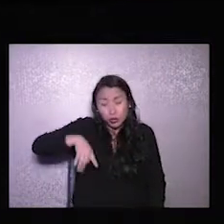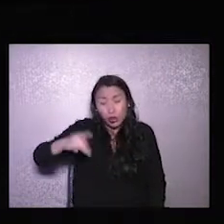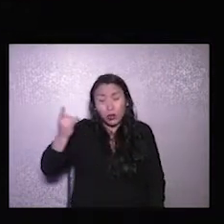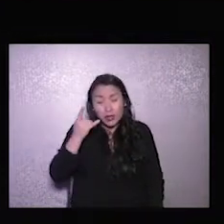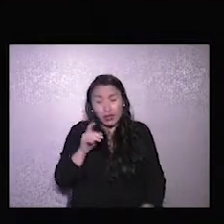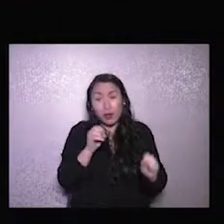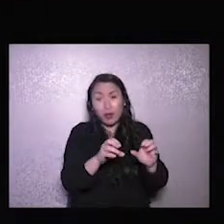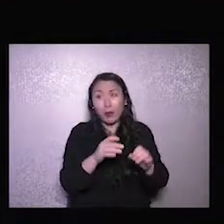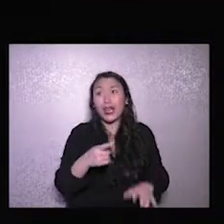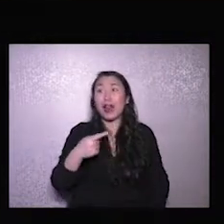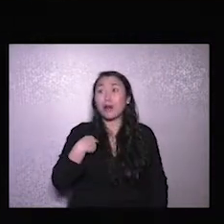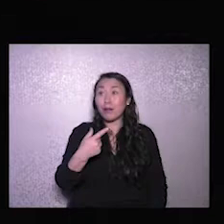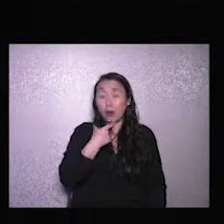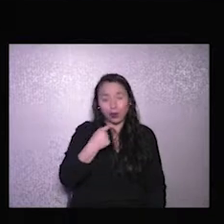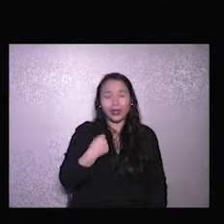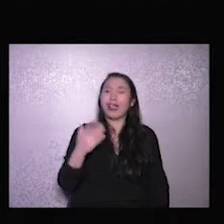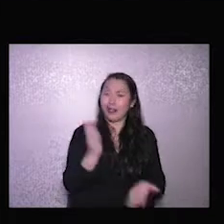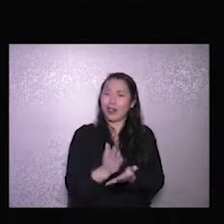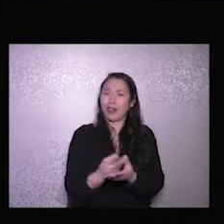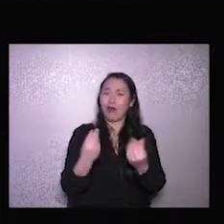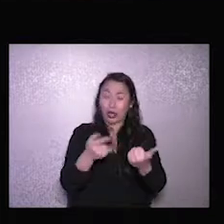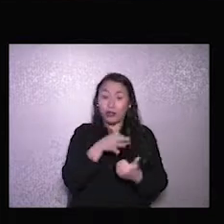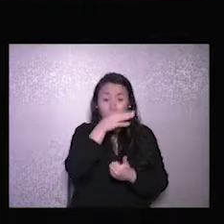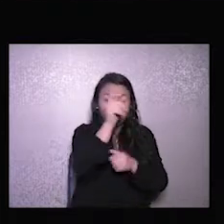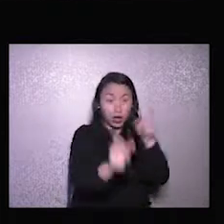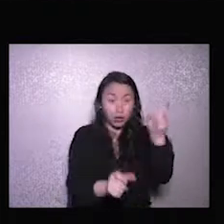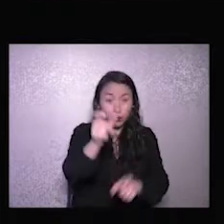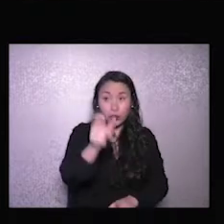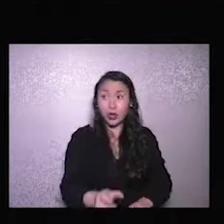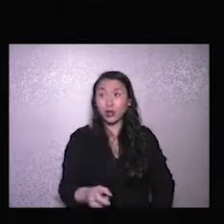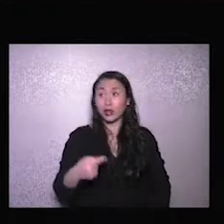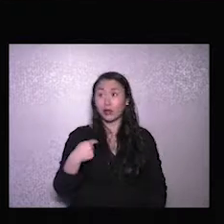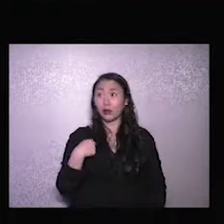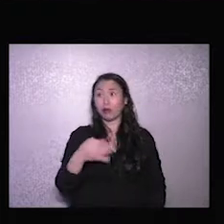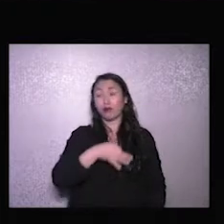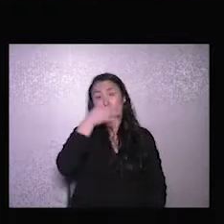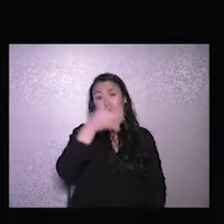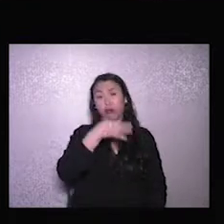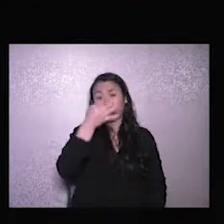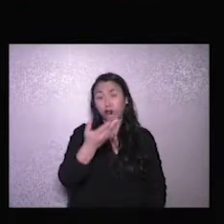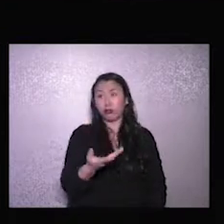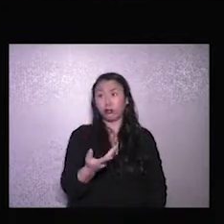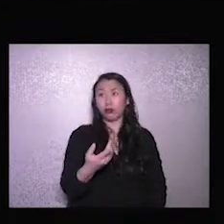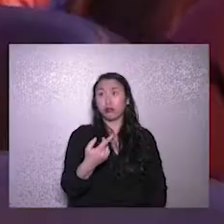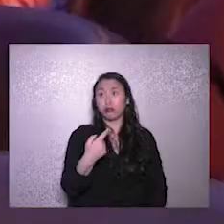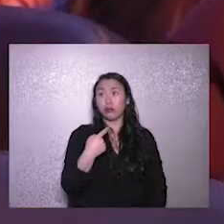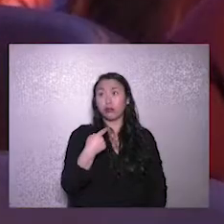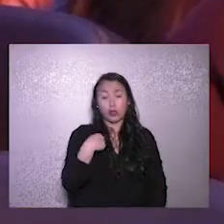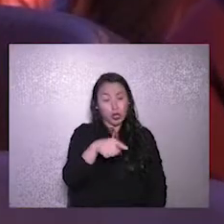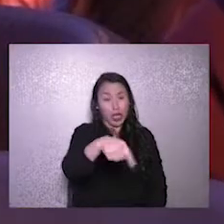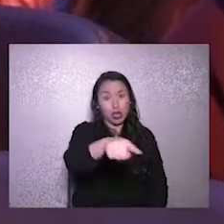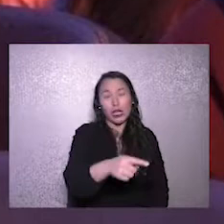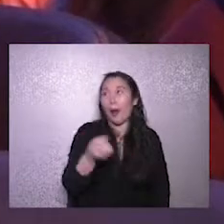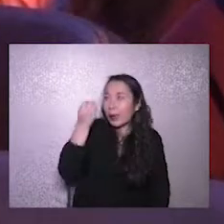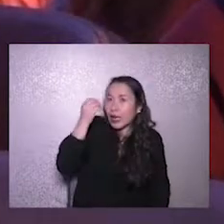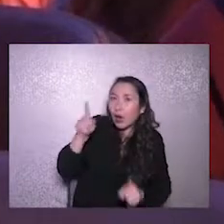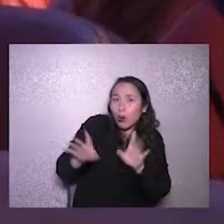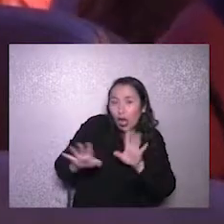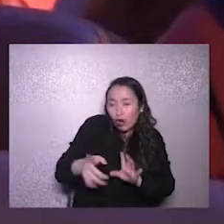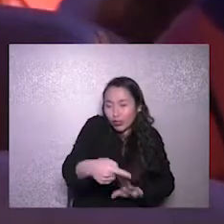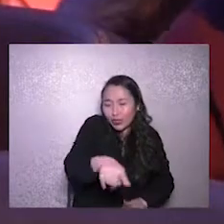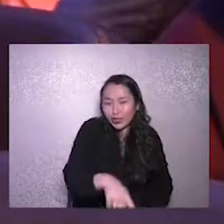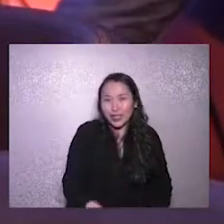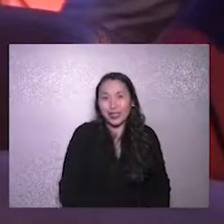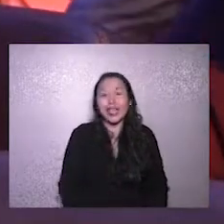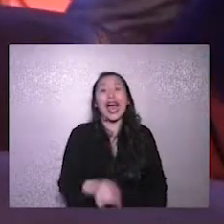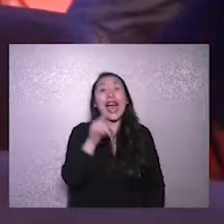alumnos, a mí me gusta hacer buenas clases porque los que están sentados, esos son los que me van a curar mi infarto. Entonces, espero que aprendan alguna cuestión estos cabritos. Entonces,